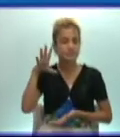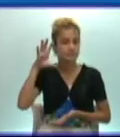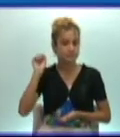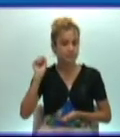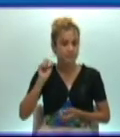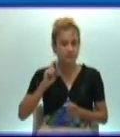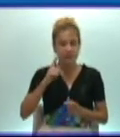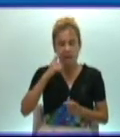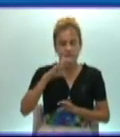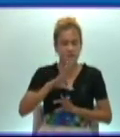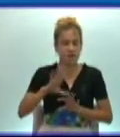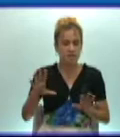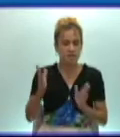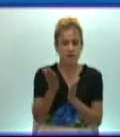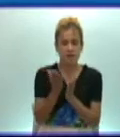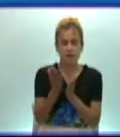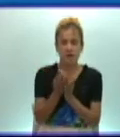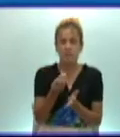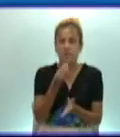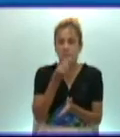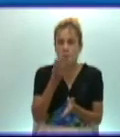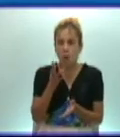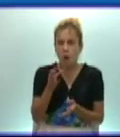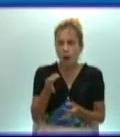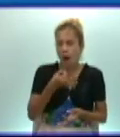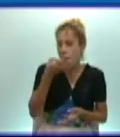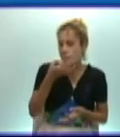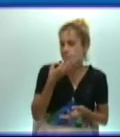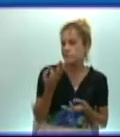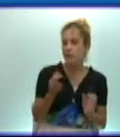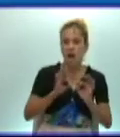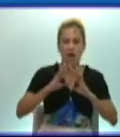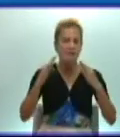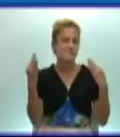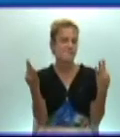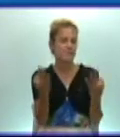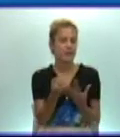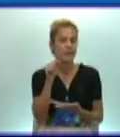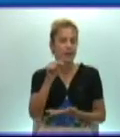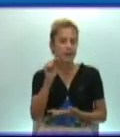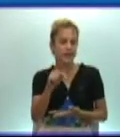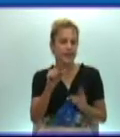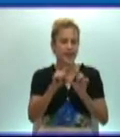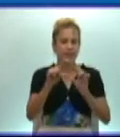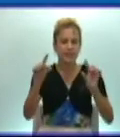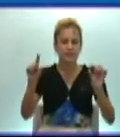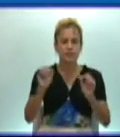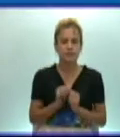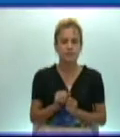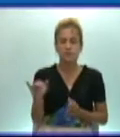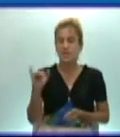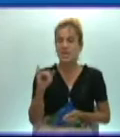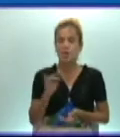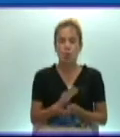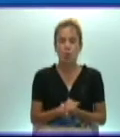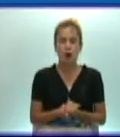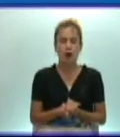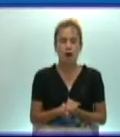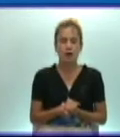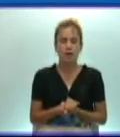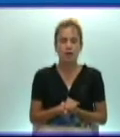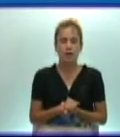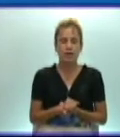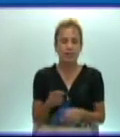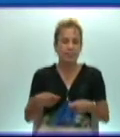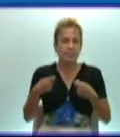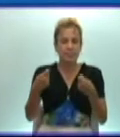finalizar la emisión puedan estar debatiendo en familia esta expresión. Al igual, le proponemos para